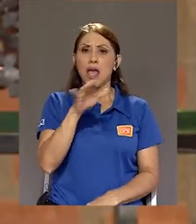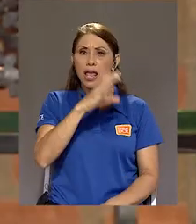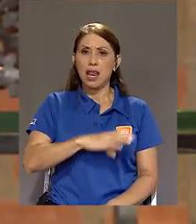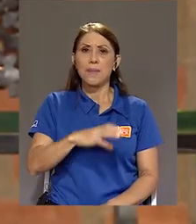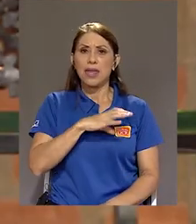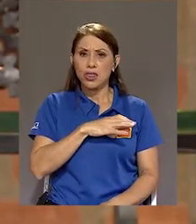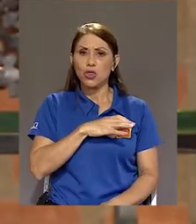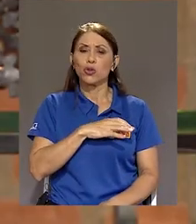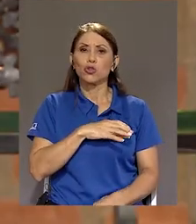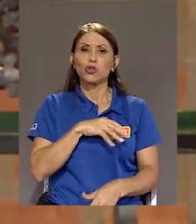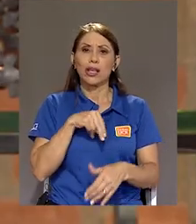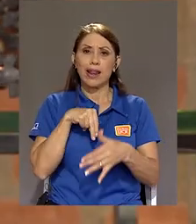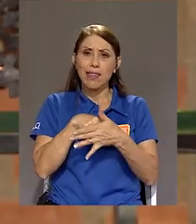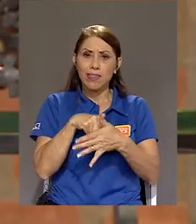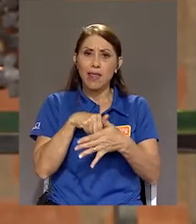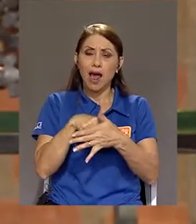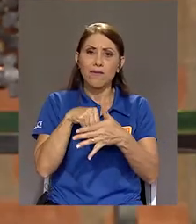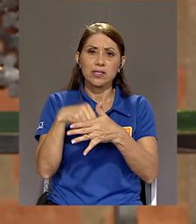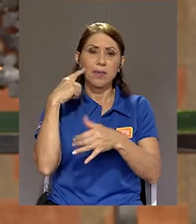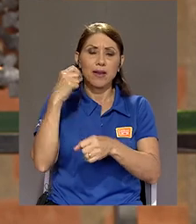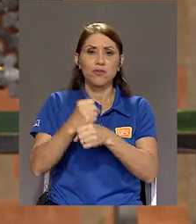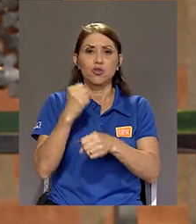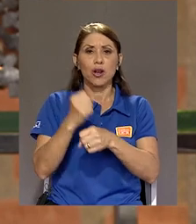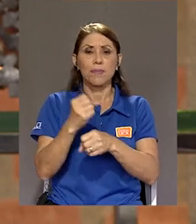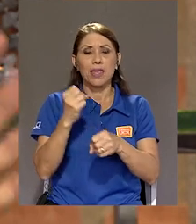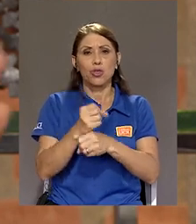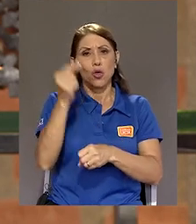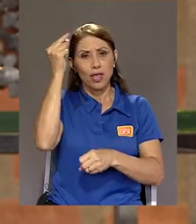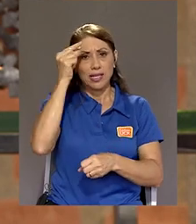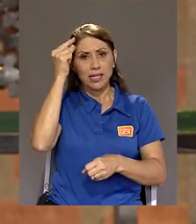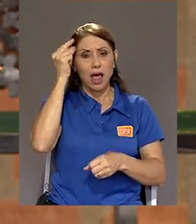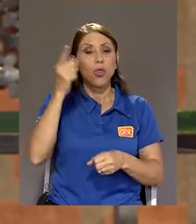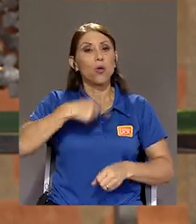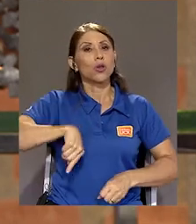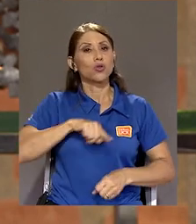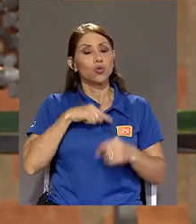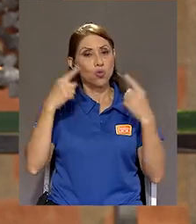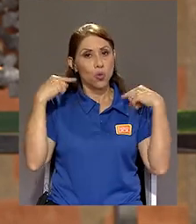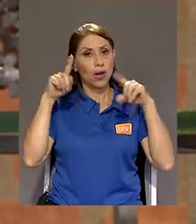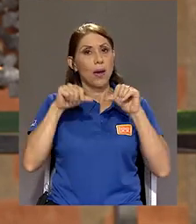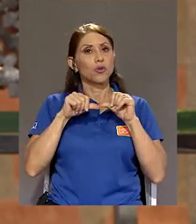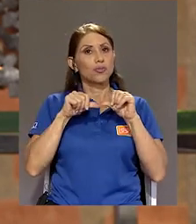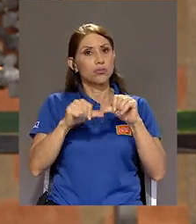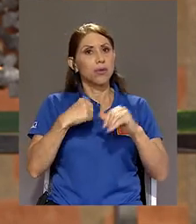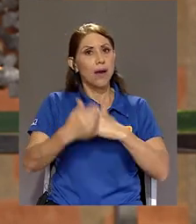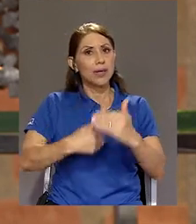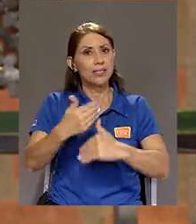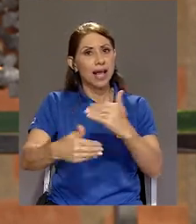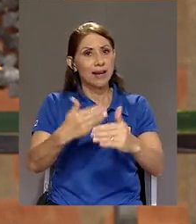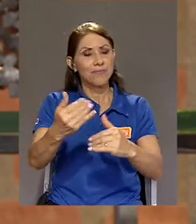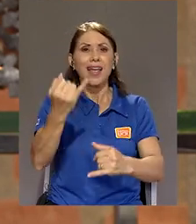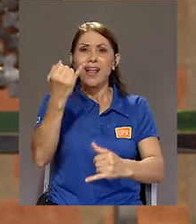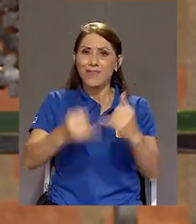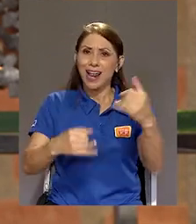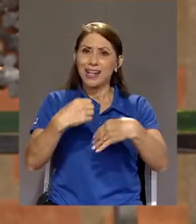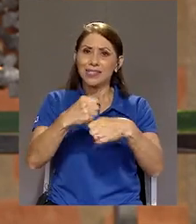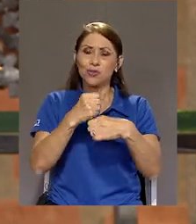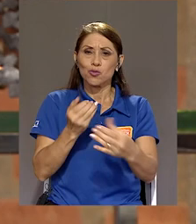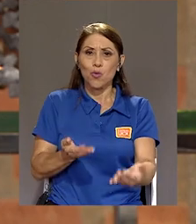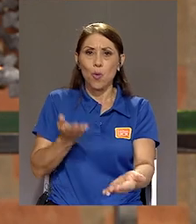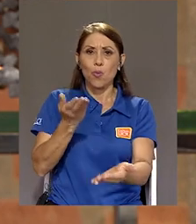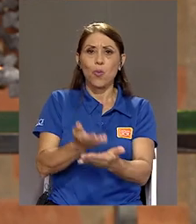considerábamos que eran trabas en el funcionamiento del Estado, y logramos avanzar, y al final hicimos esas propuestas.